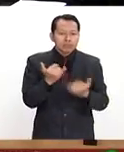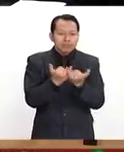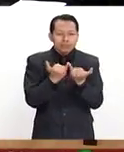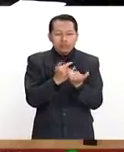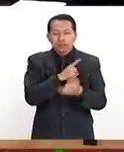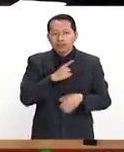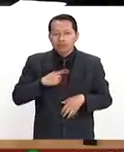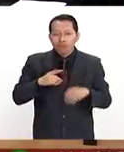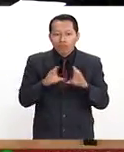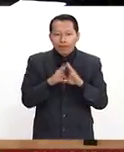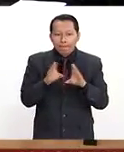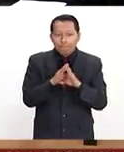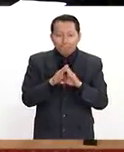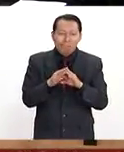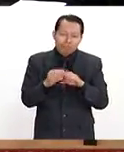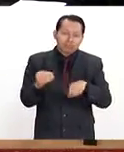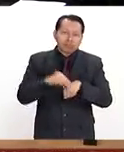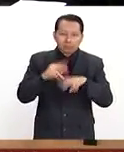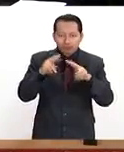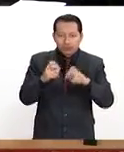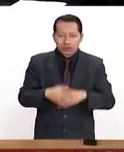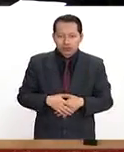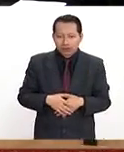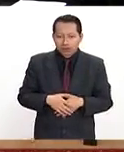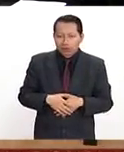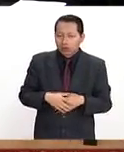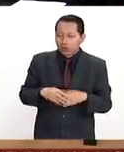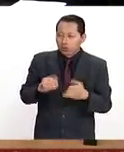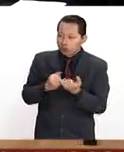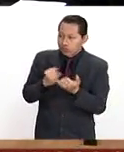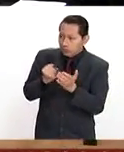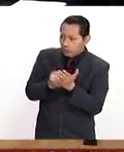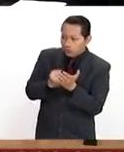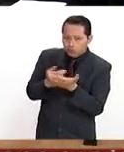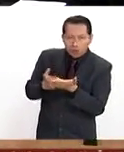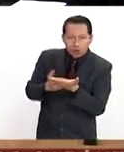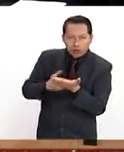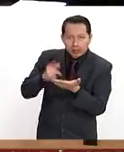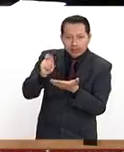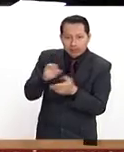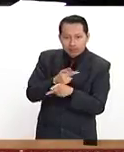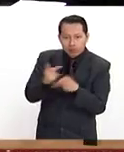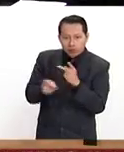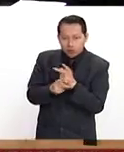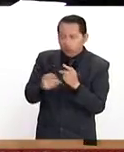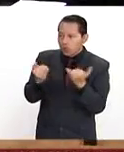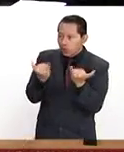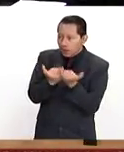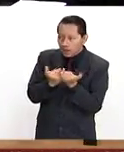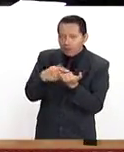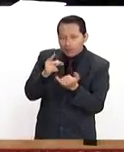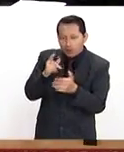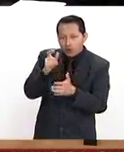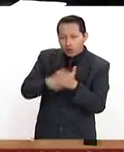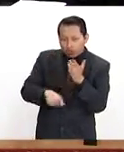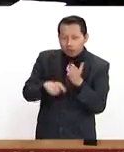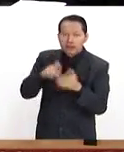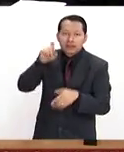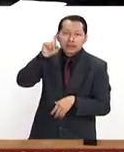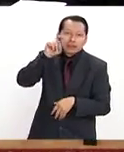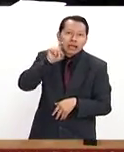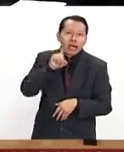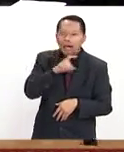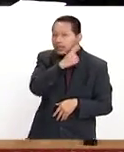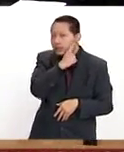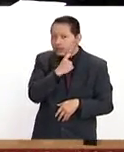deberíamos de meterla como tema, ¿no? O el llamado impuesto rosa también, ¿no? Los productos que son exactamente iguales, pero si tú compras, por ejemplo, un rastrillo